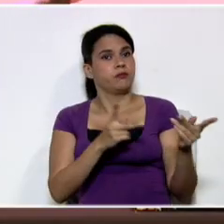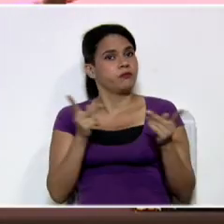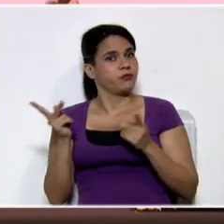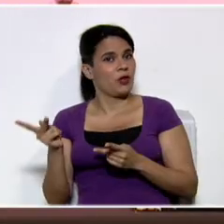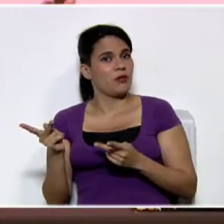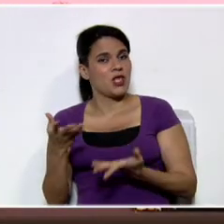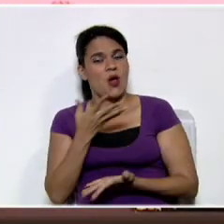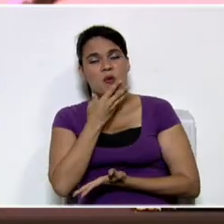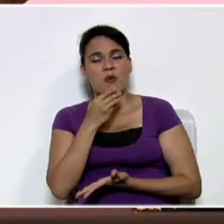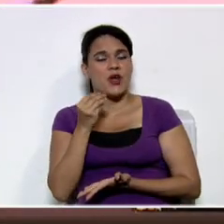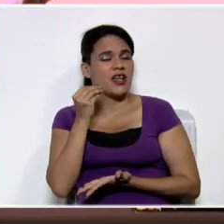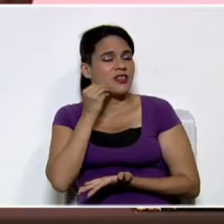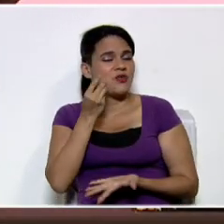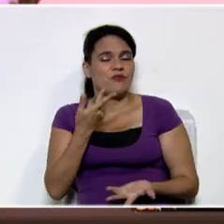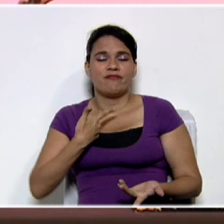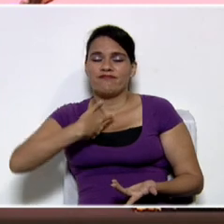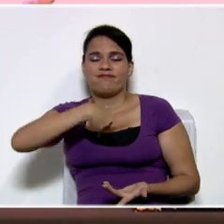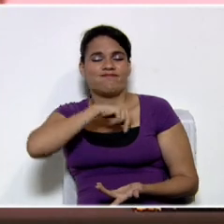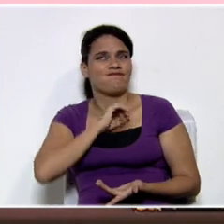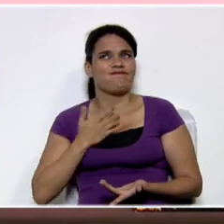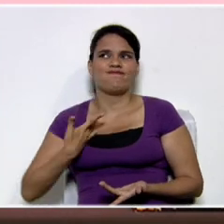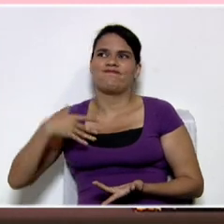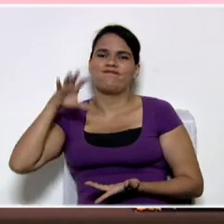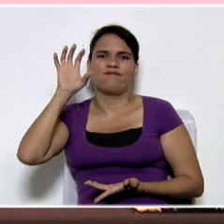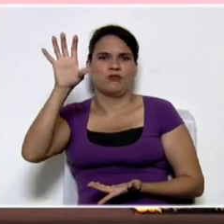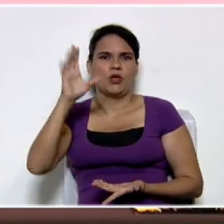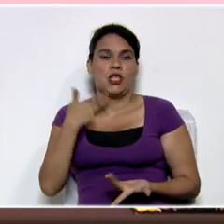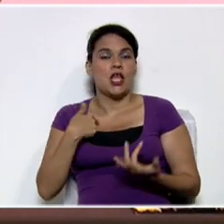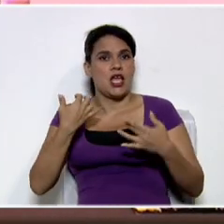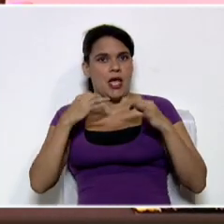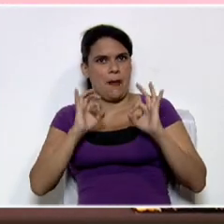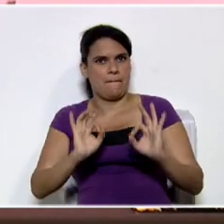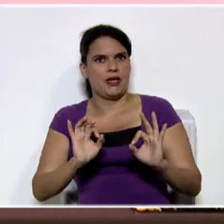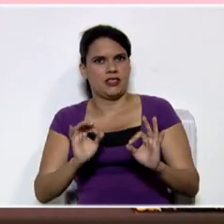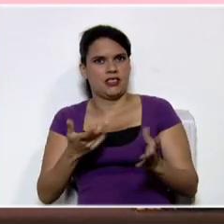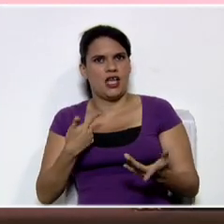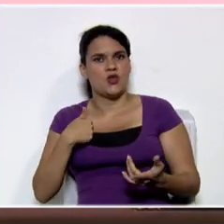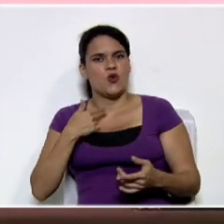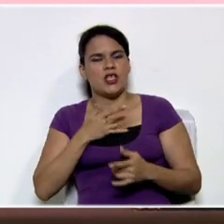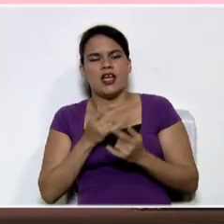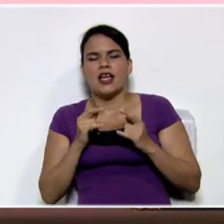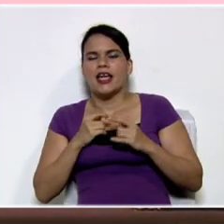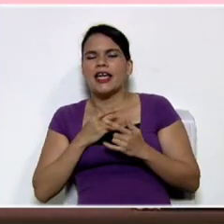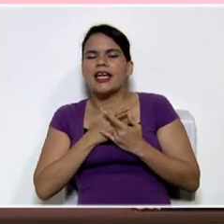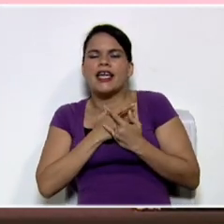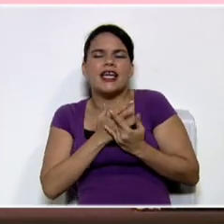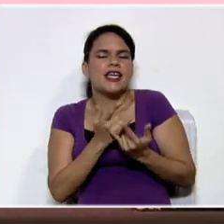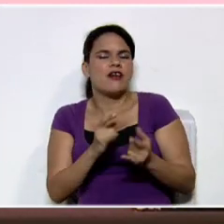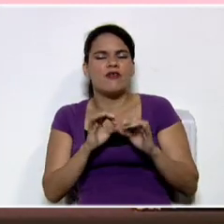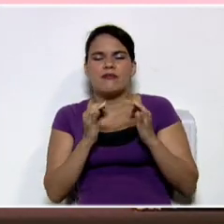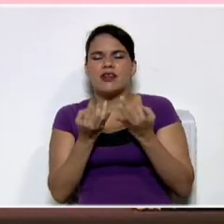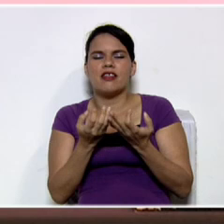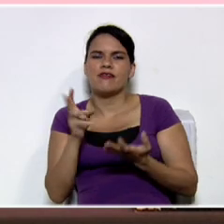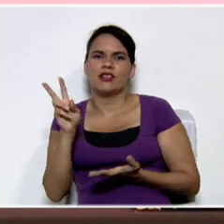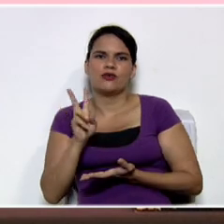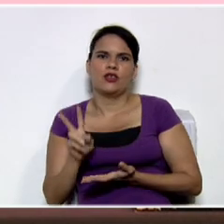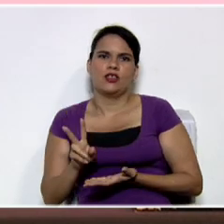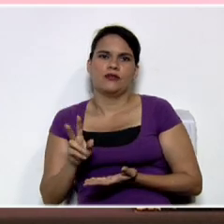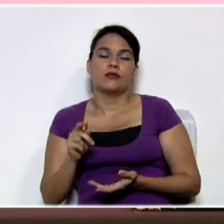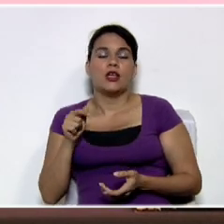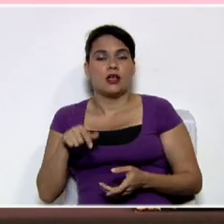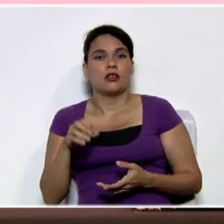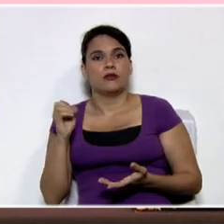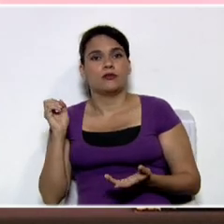Bienvenida juventud de nuestra patria, en especial nuestra querida familia de Venezuela. En